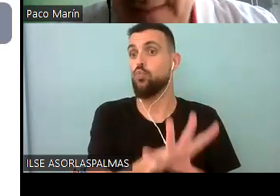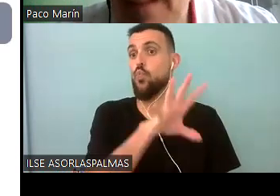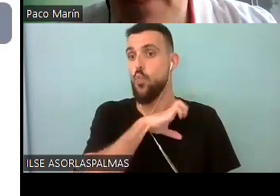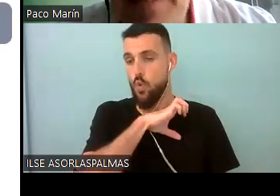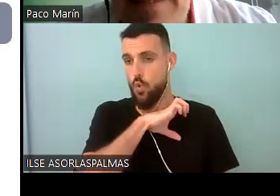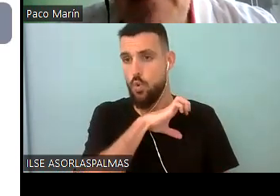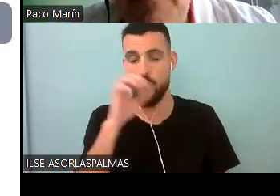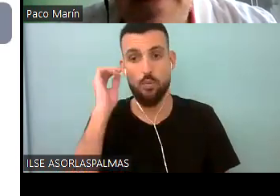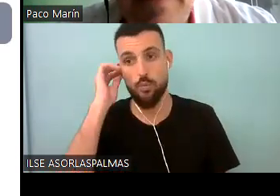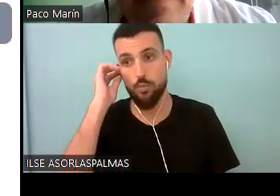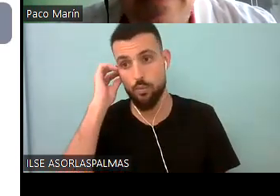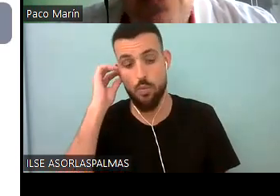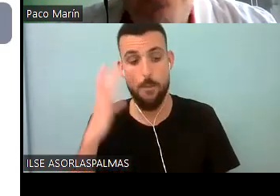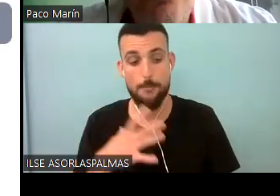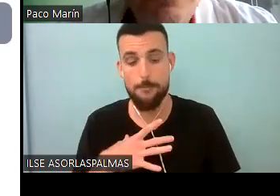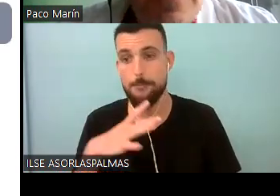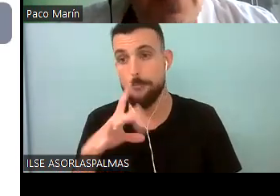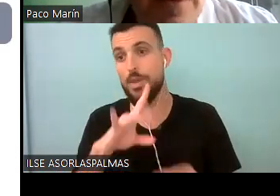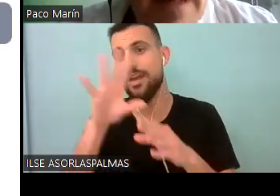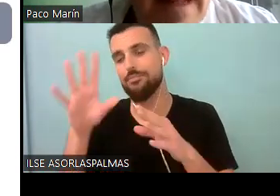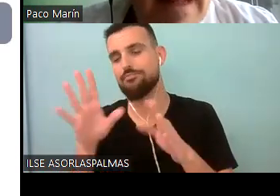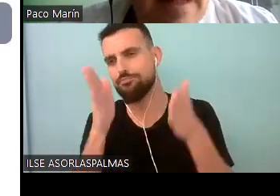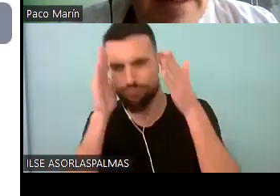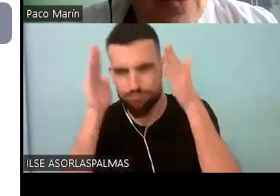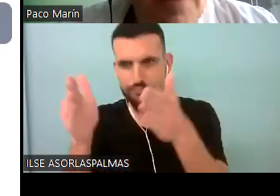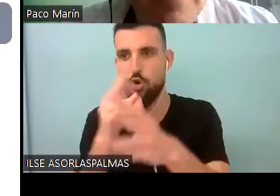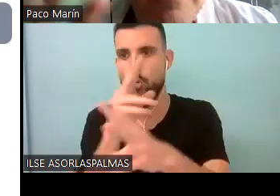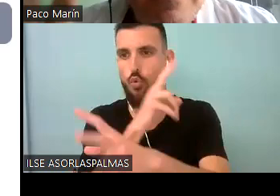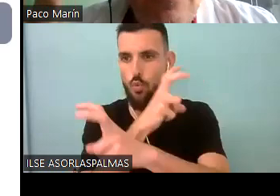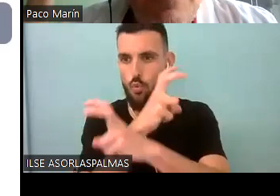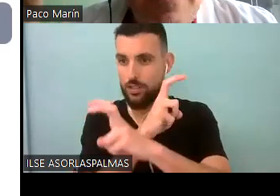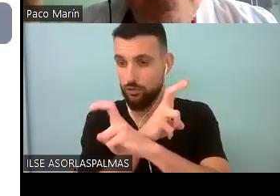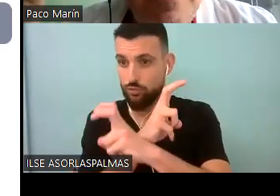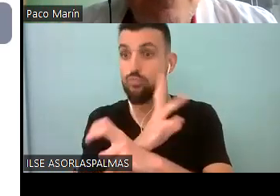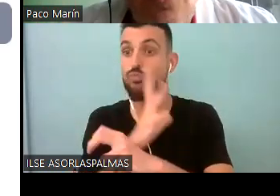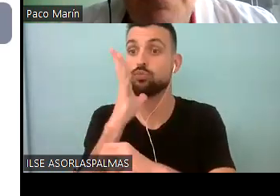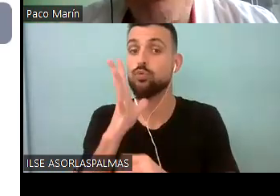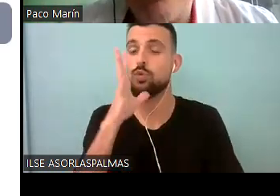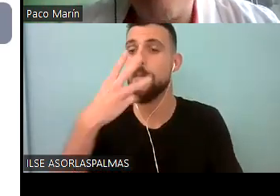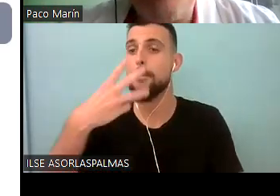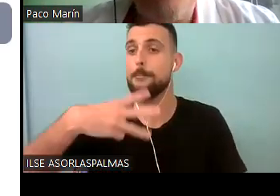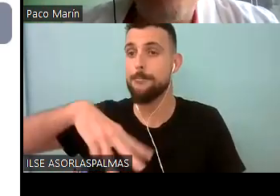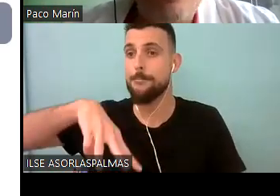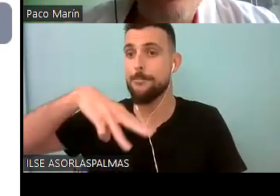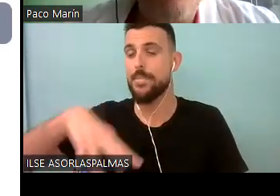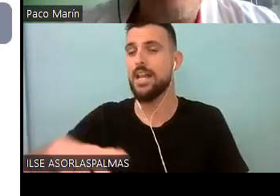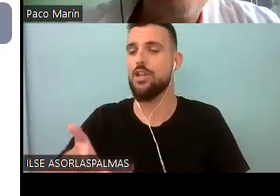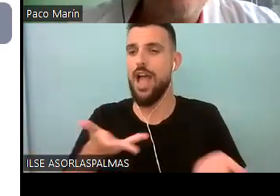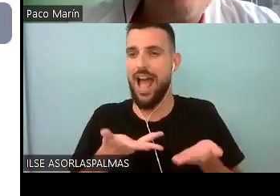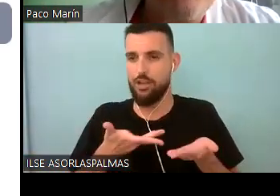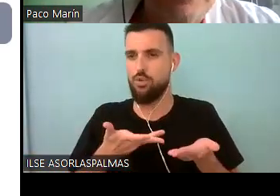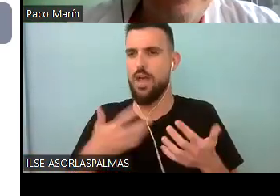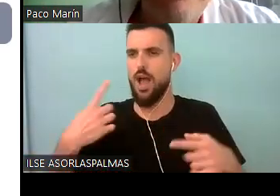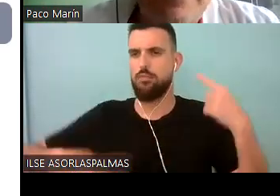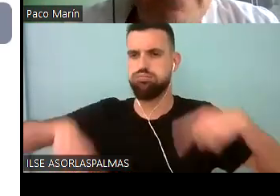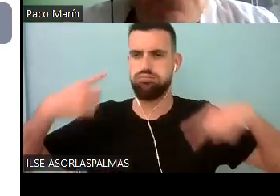una parte de él vaya al hueso, porque el magnesio lo que va a hacer es compensar la función muscular de forma que no todo el